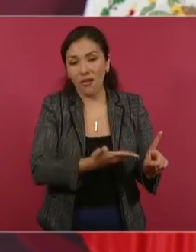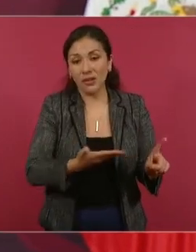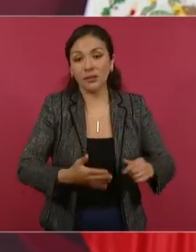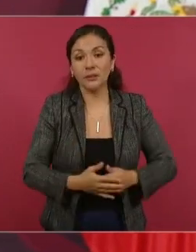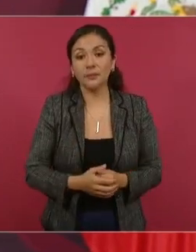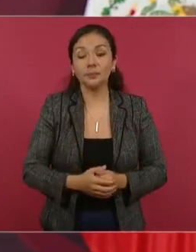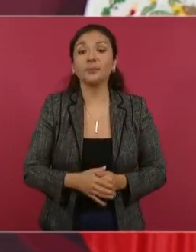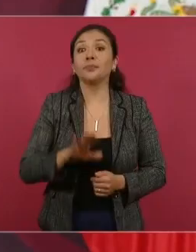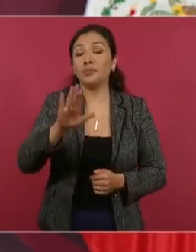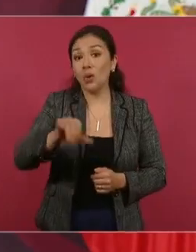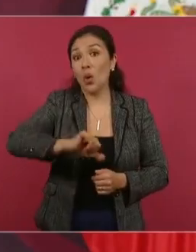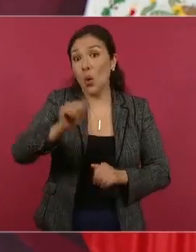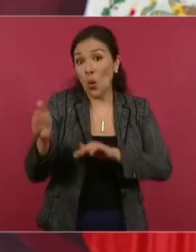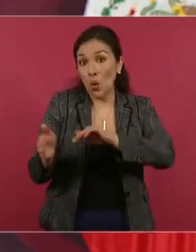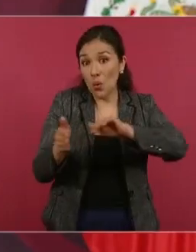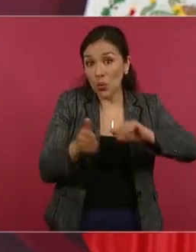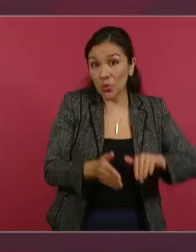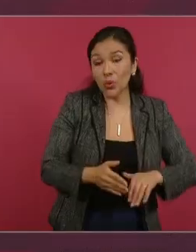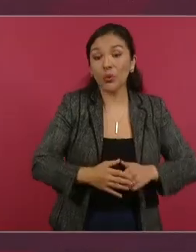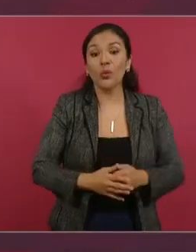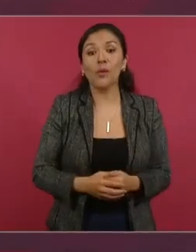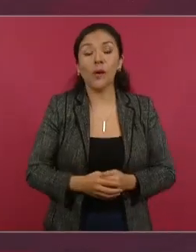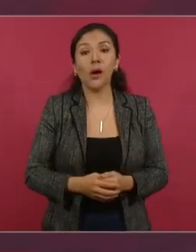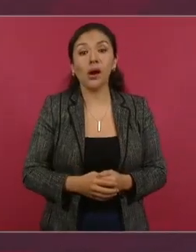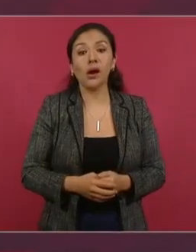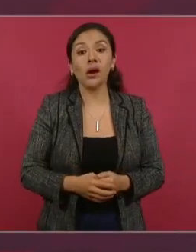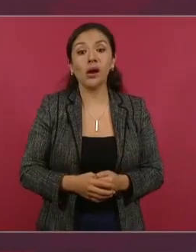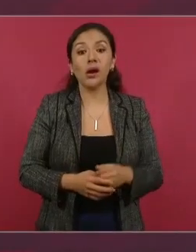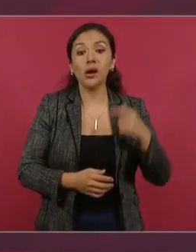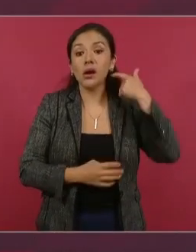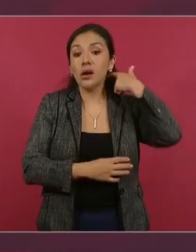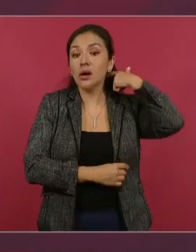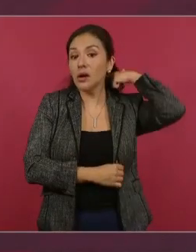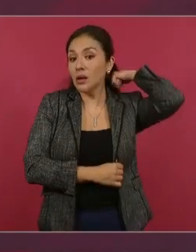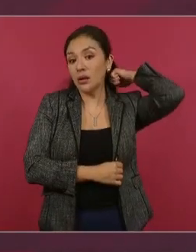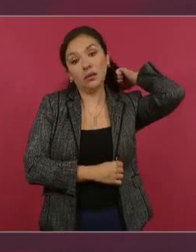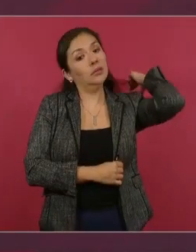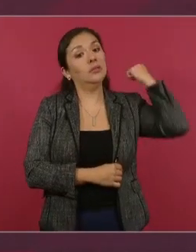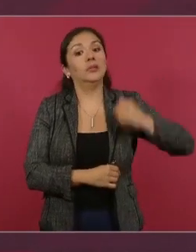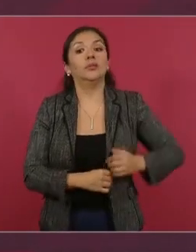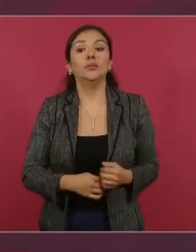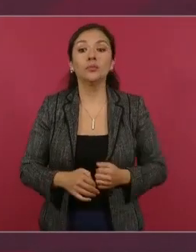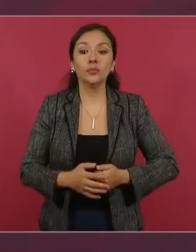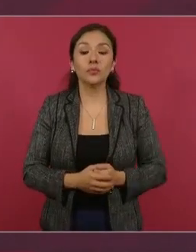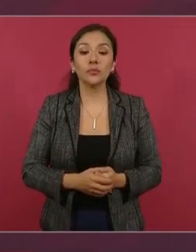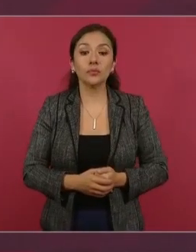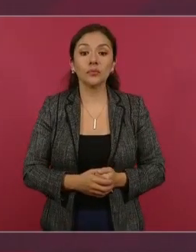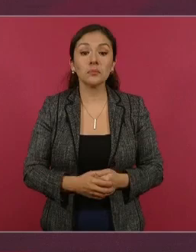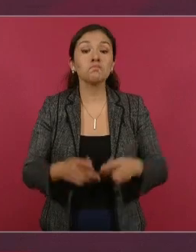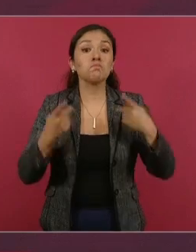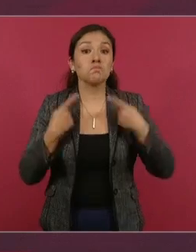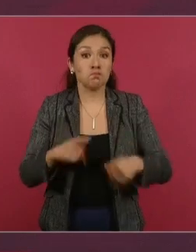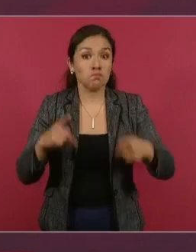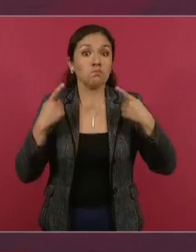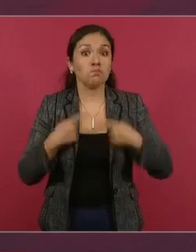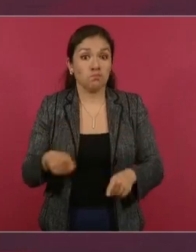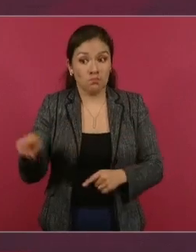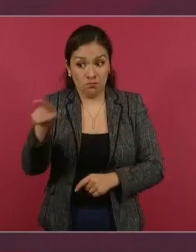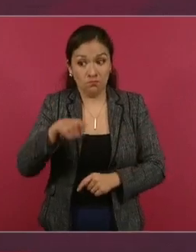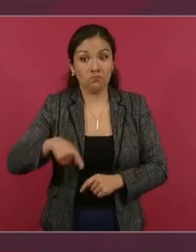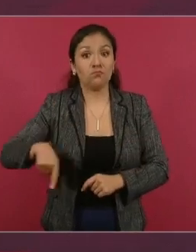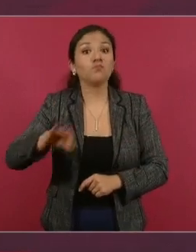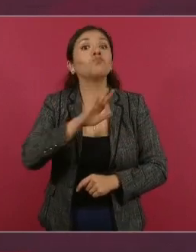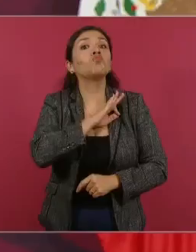Y lo otro es que no está muy lejos el que la gente tenga la posibilidad de